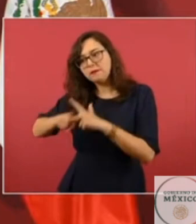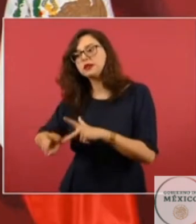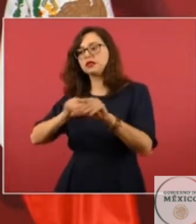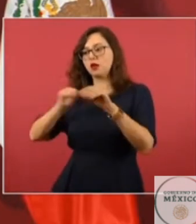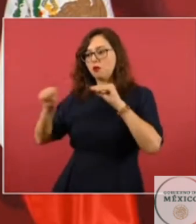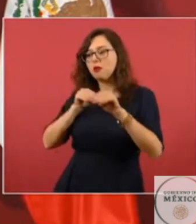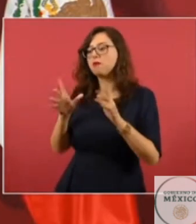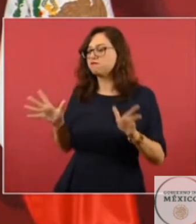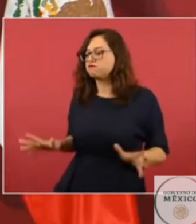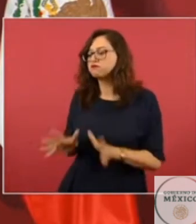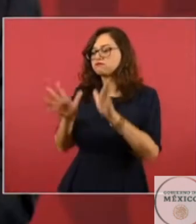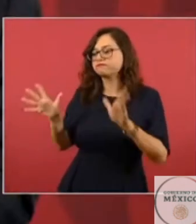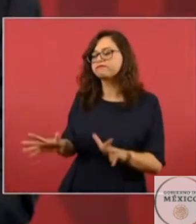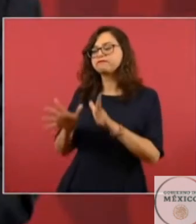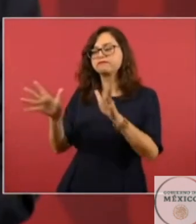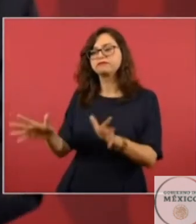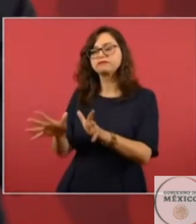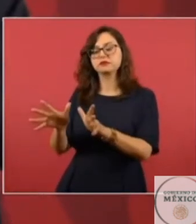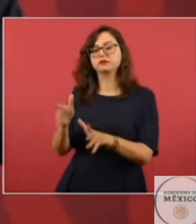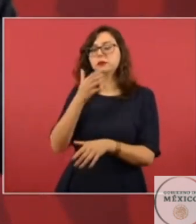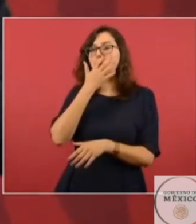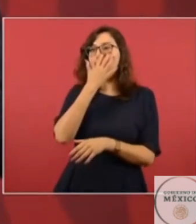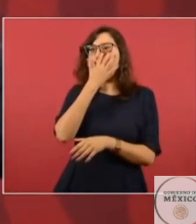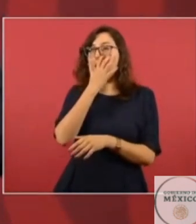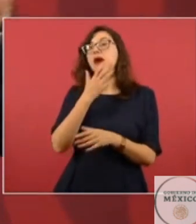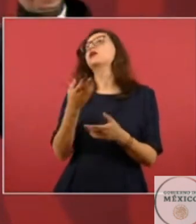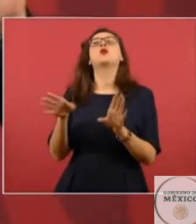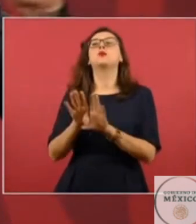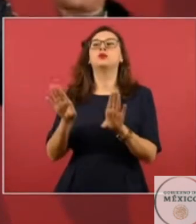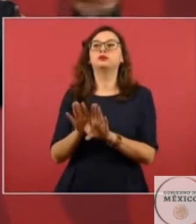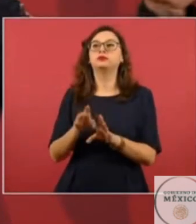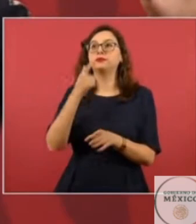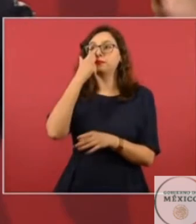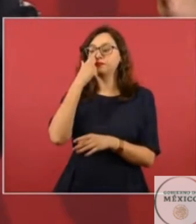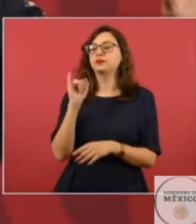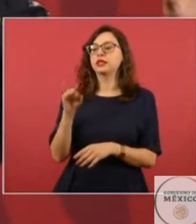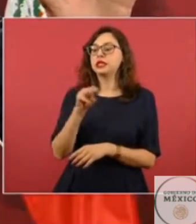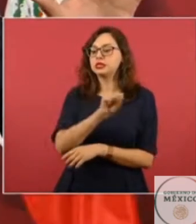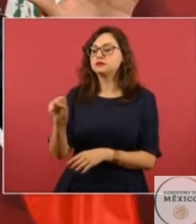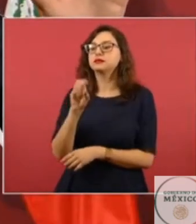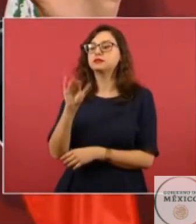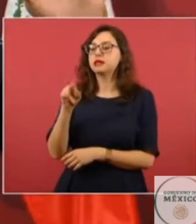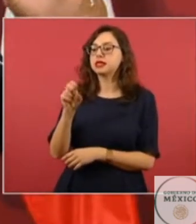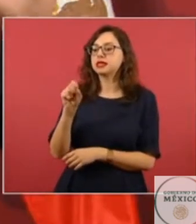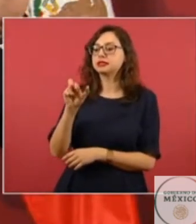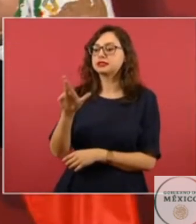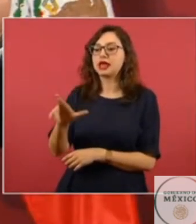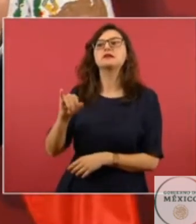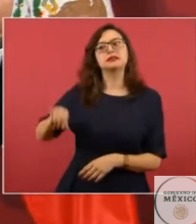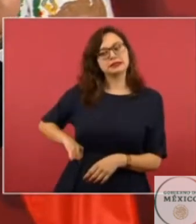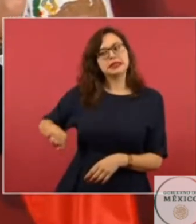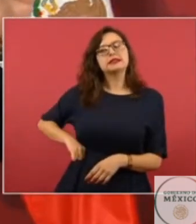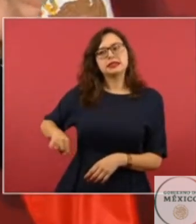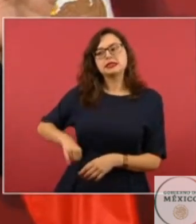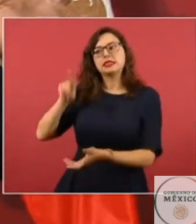IMSS Bienestar. Y es interesante, ¿por qué lo de IMSS Bienestar? Que es un